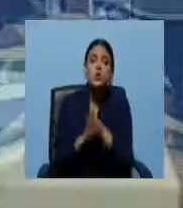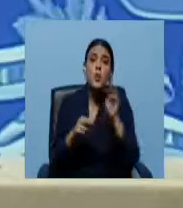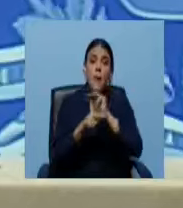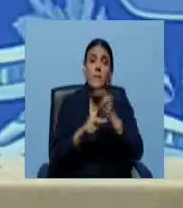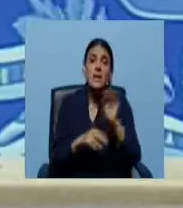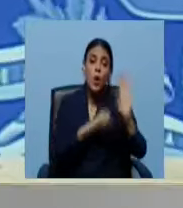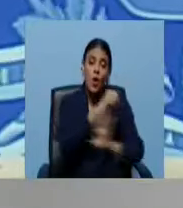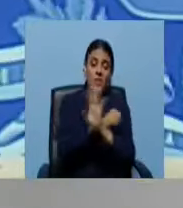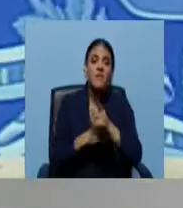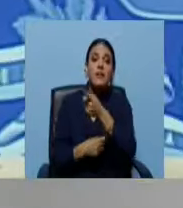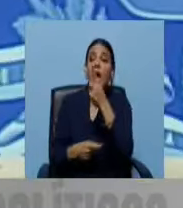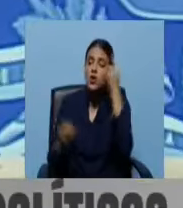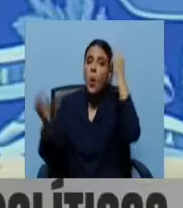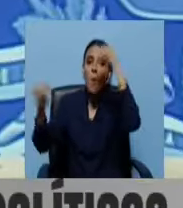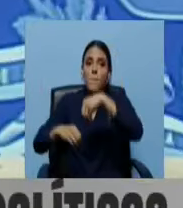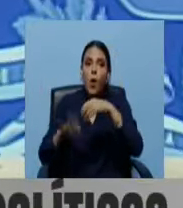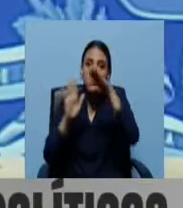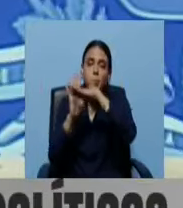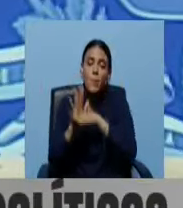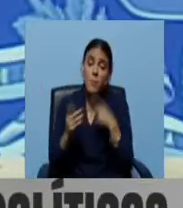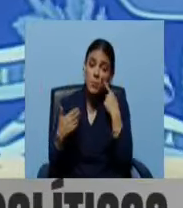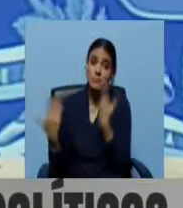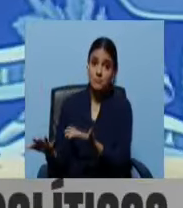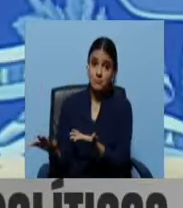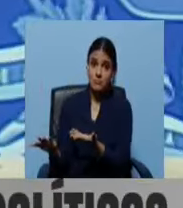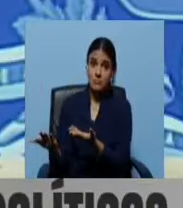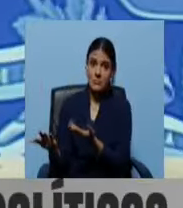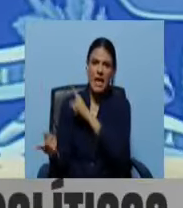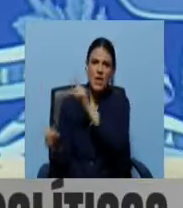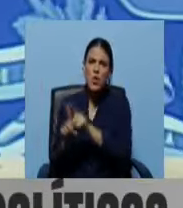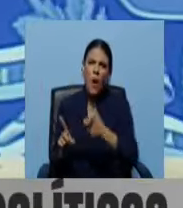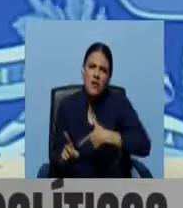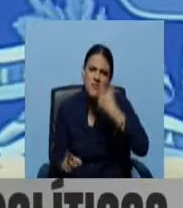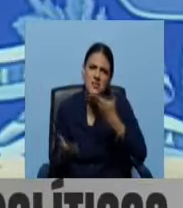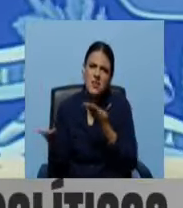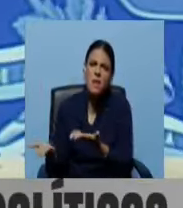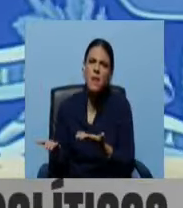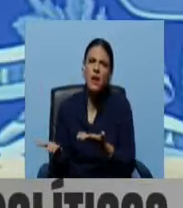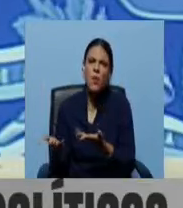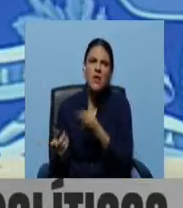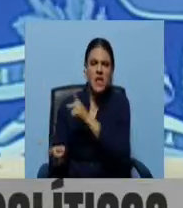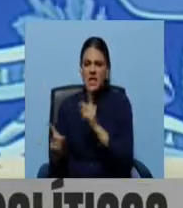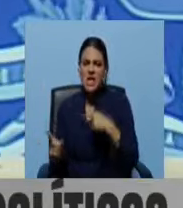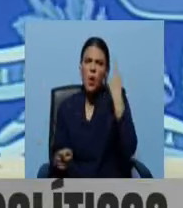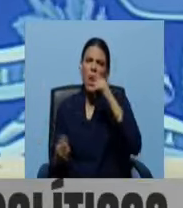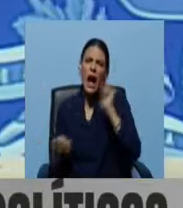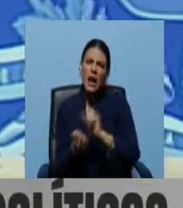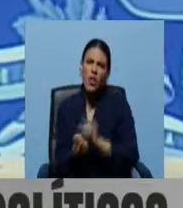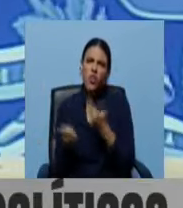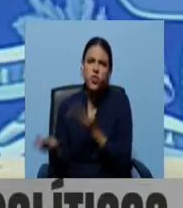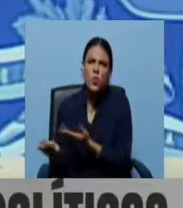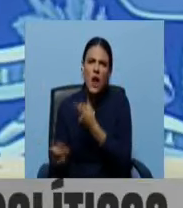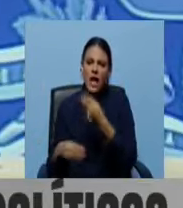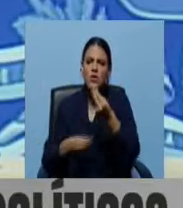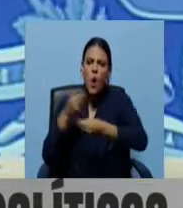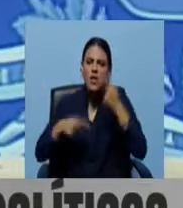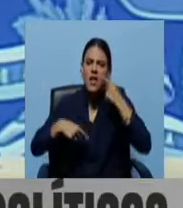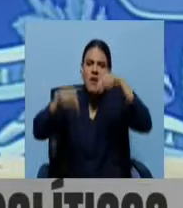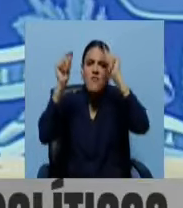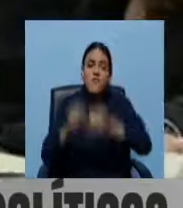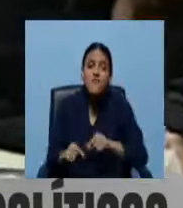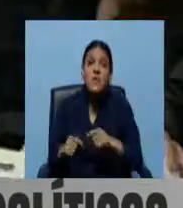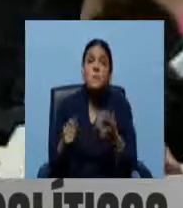cuesta tanto. A ese nivel, al nivel descarado, al desparpajo de que, bueno, hasta un contrato se